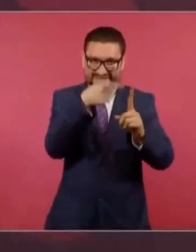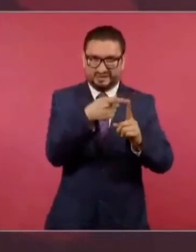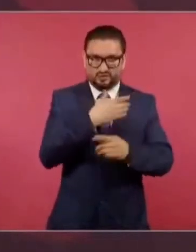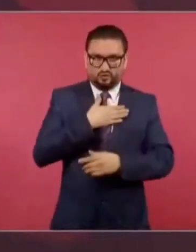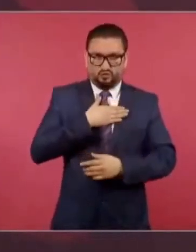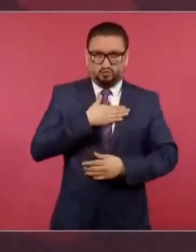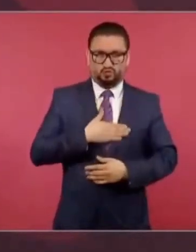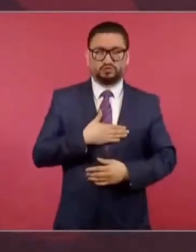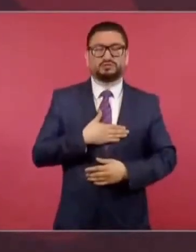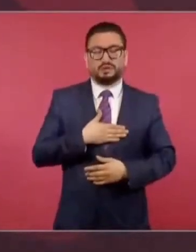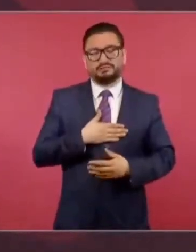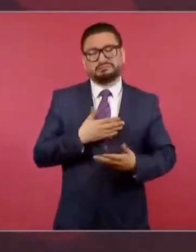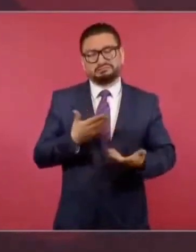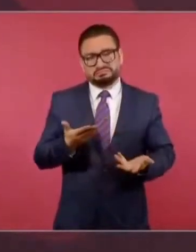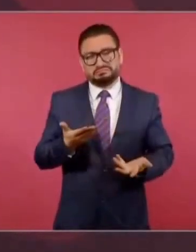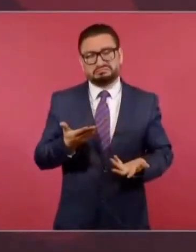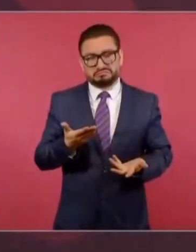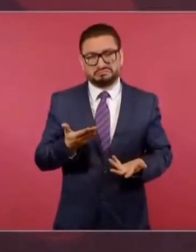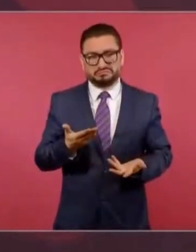se debe